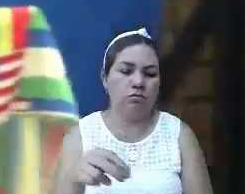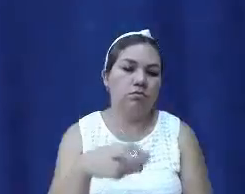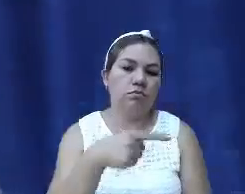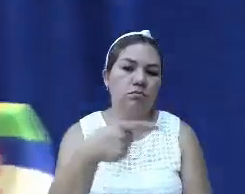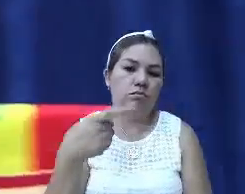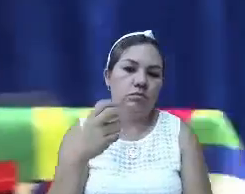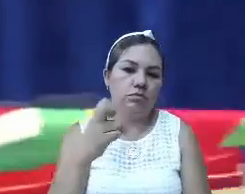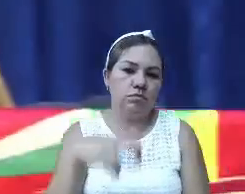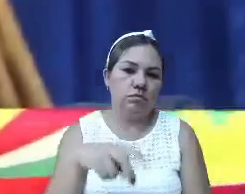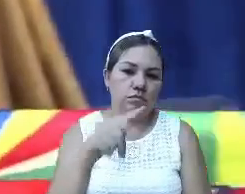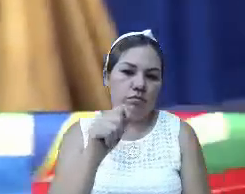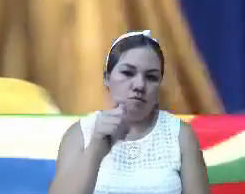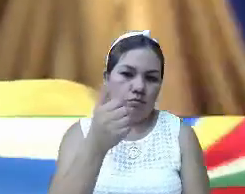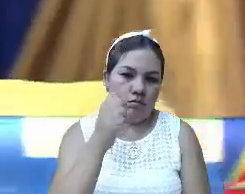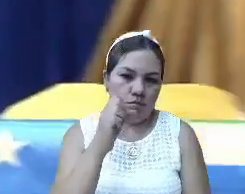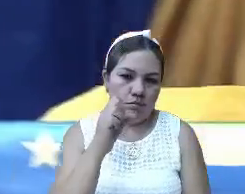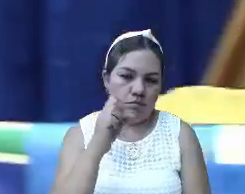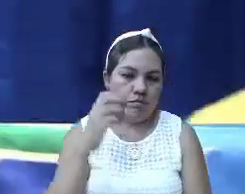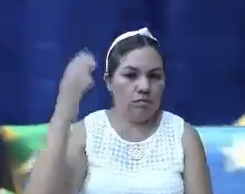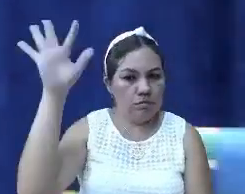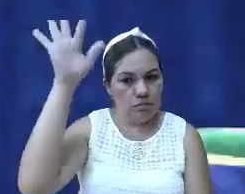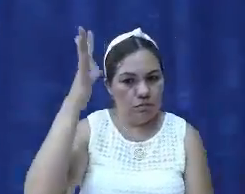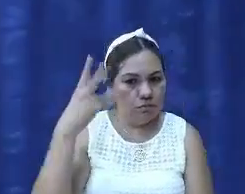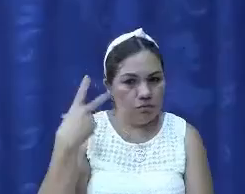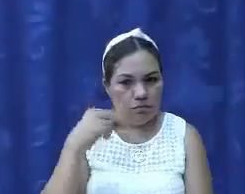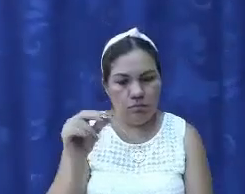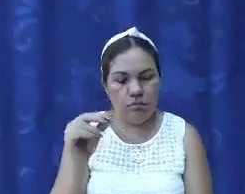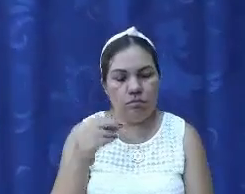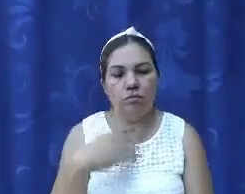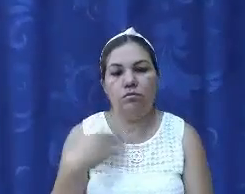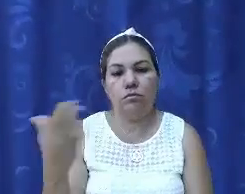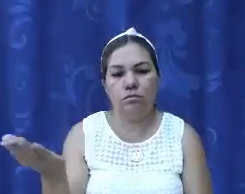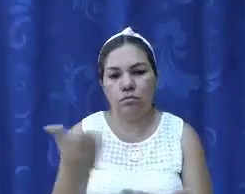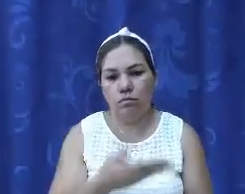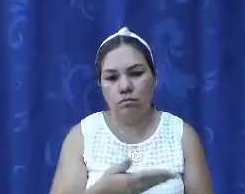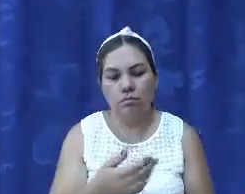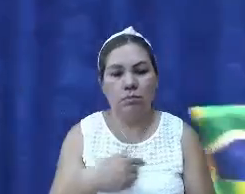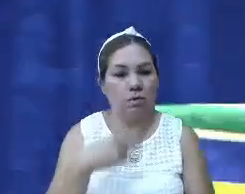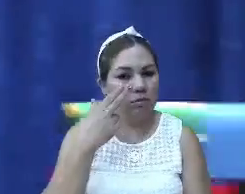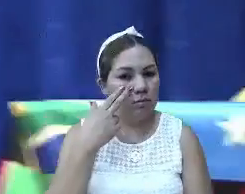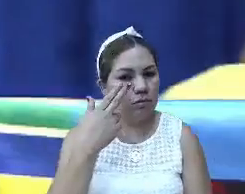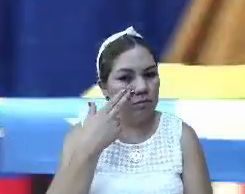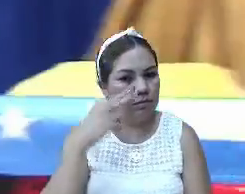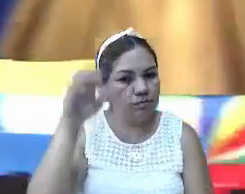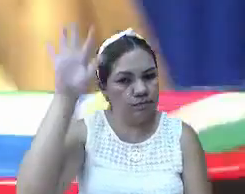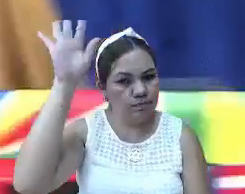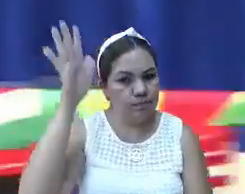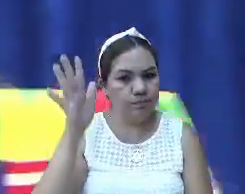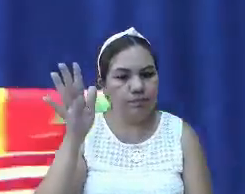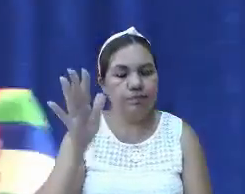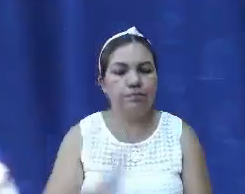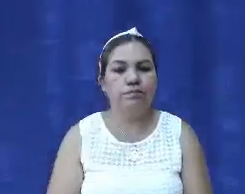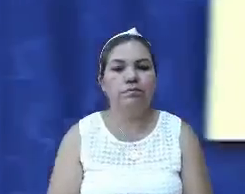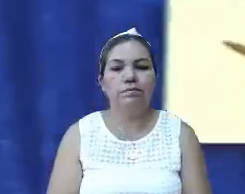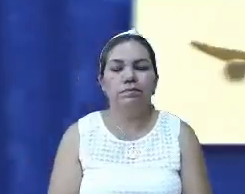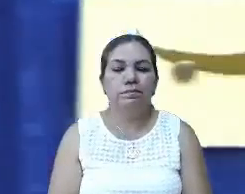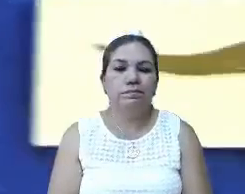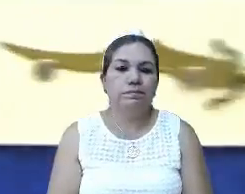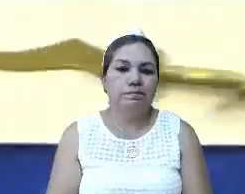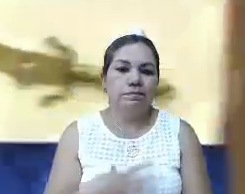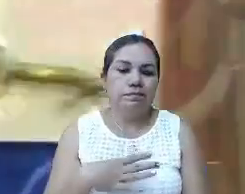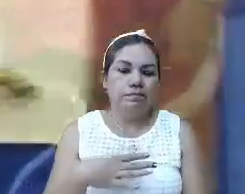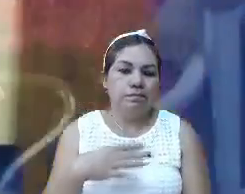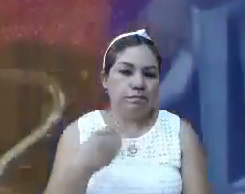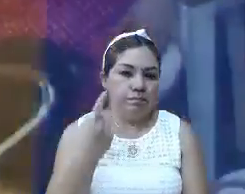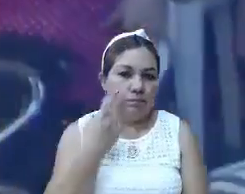que Dios no te mandó, porque vas a tener problemas con el Eterno. Entonces ellos, los tipos, un proyecto: ir a Ramón